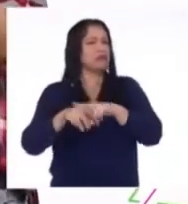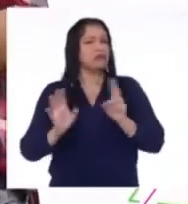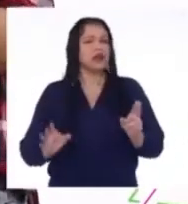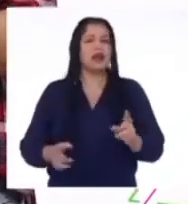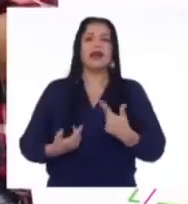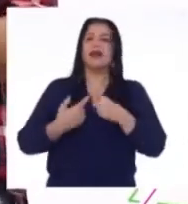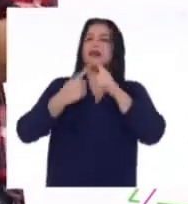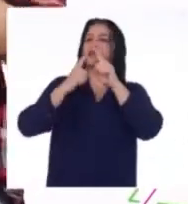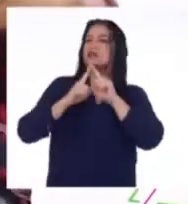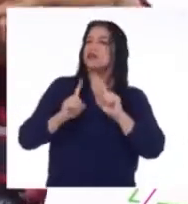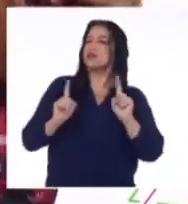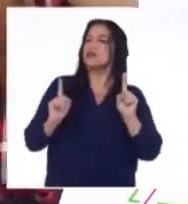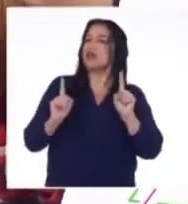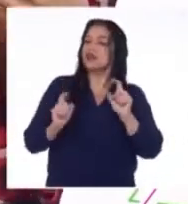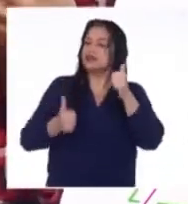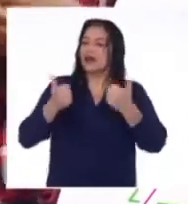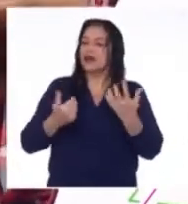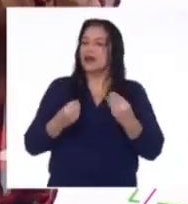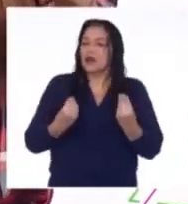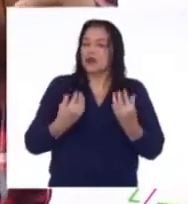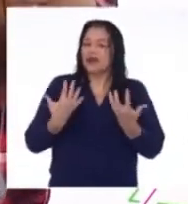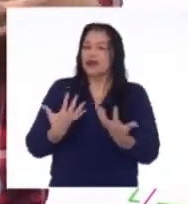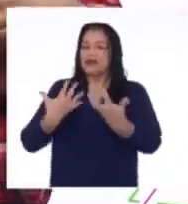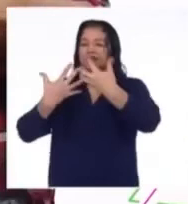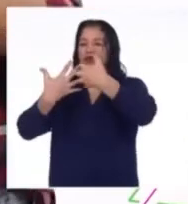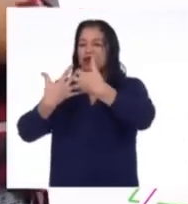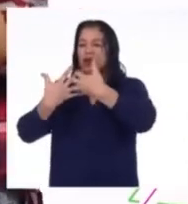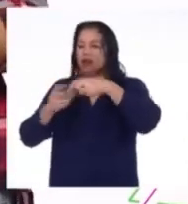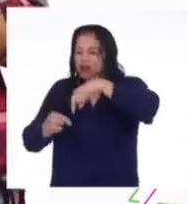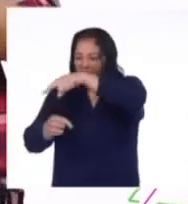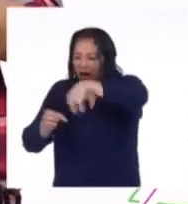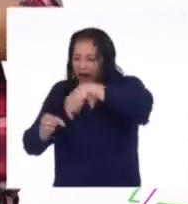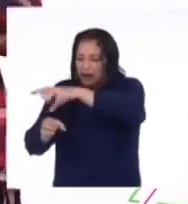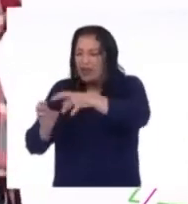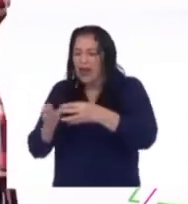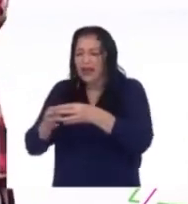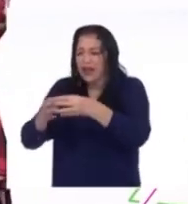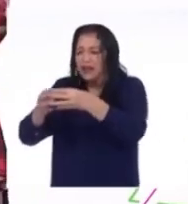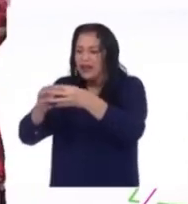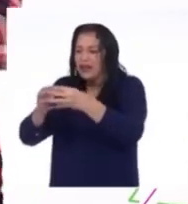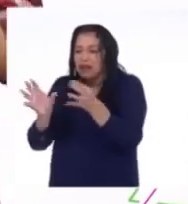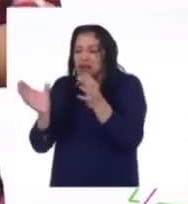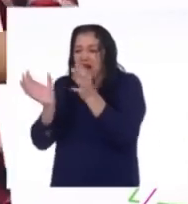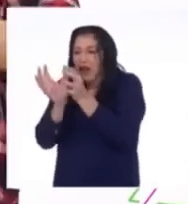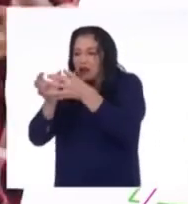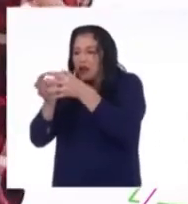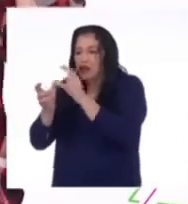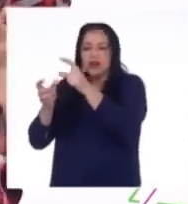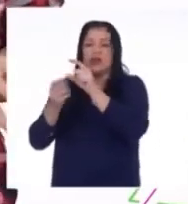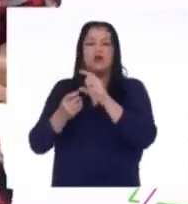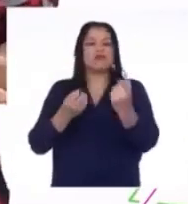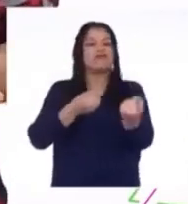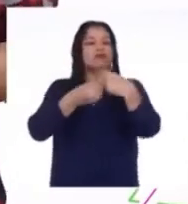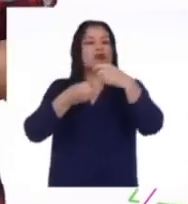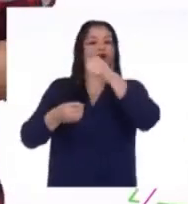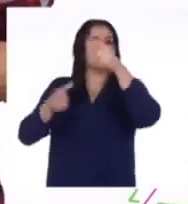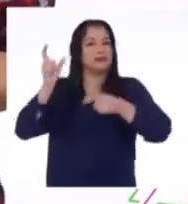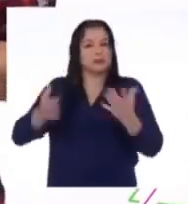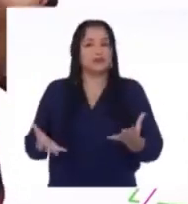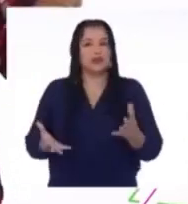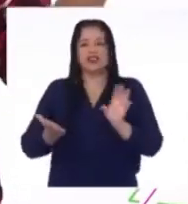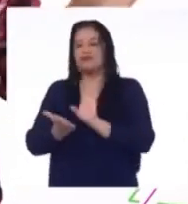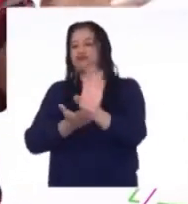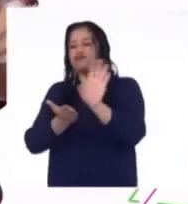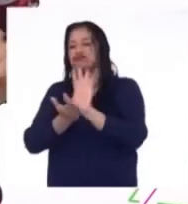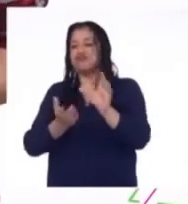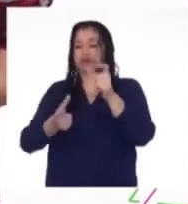Nuestra dificultad puede estar en relacionarnos solo dentro de estos grupos y no abrirnos a otros, excluyendo por completo a los